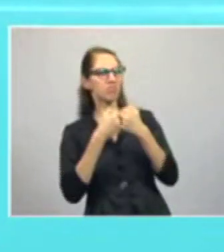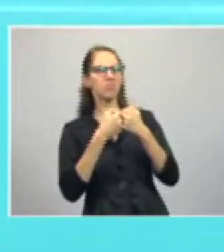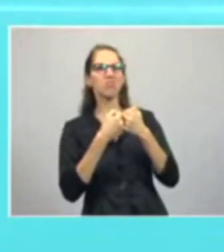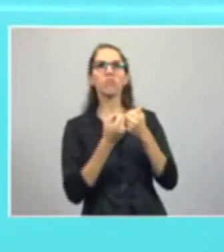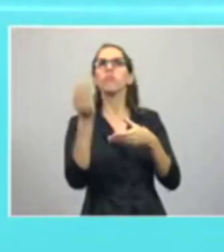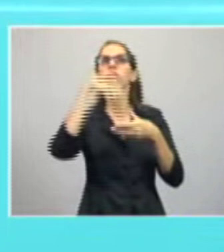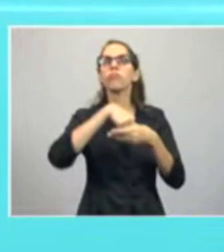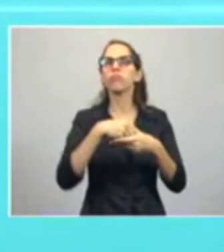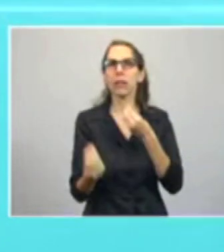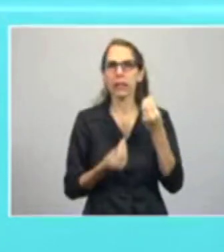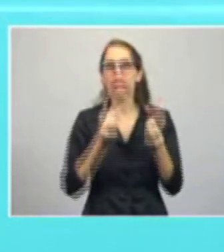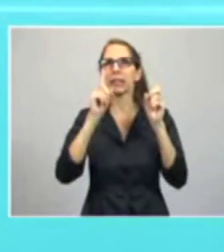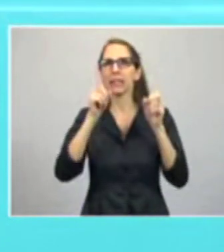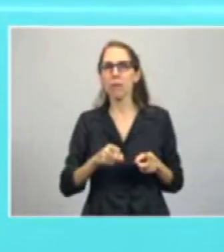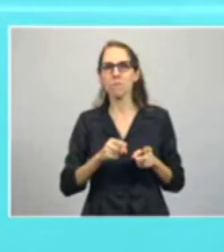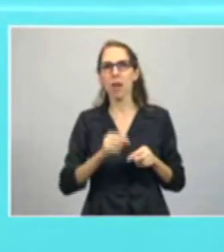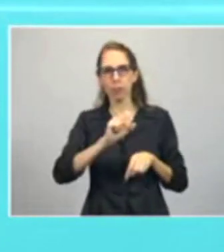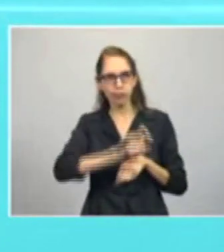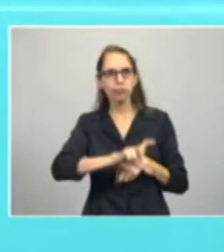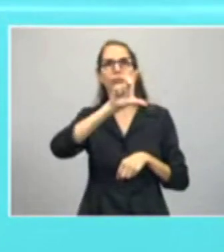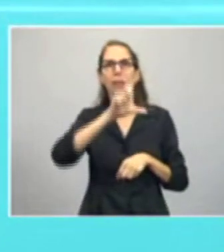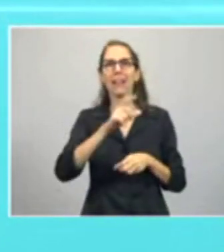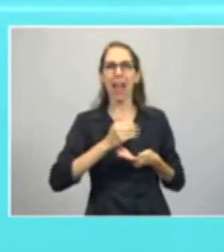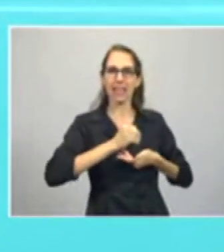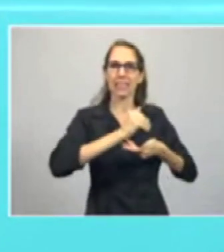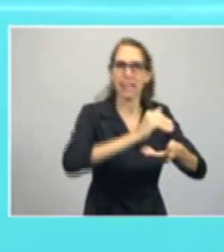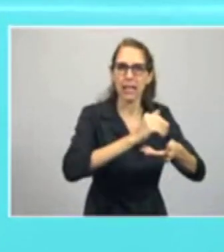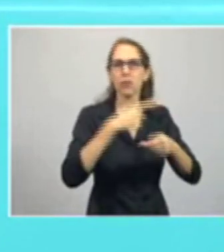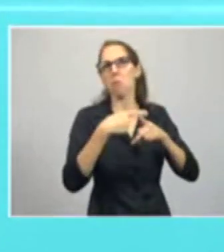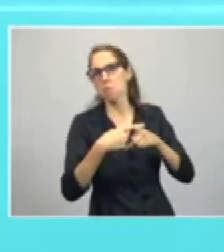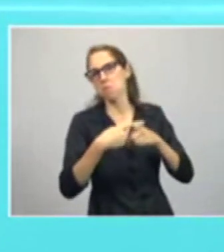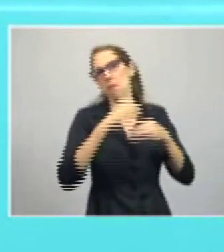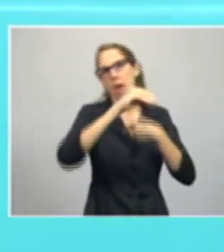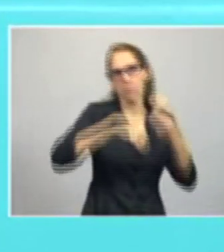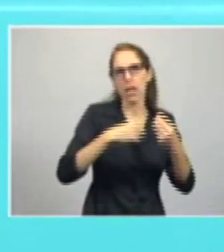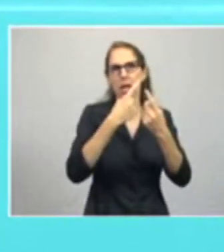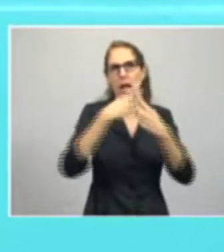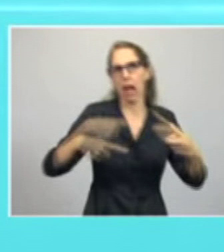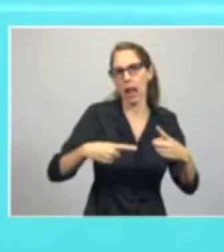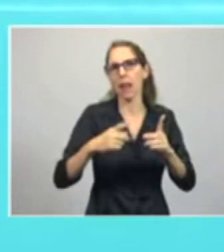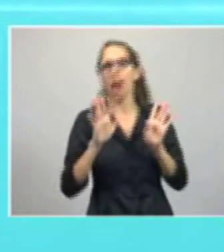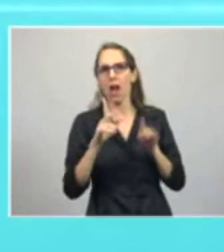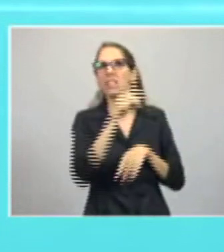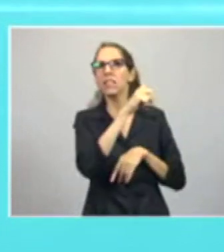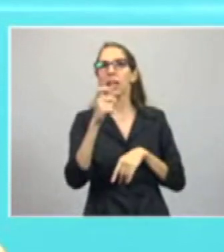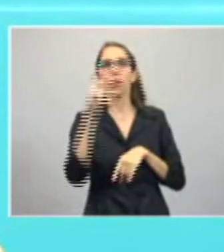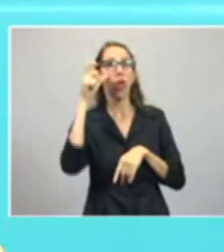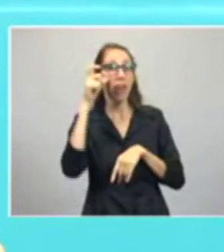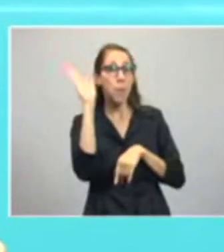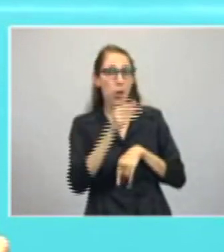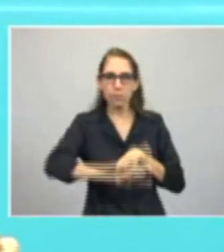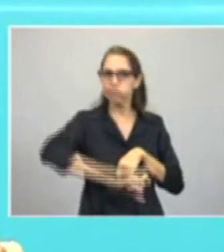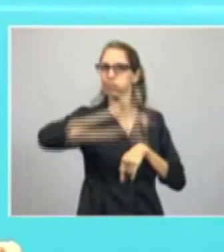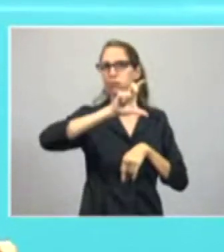el aumento de las asignaciones familiares ordinarias y extraordinarias de un 110%, lo que